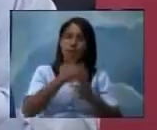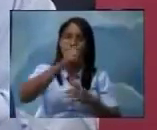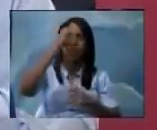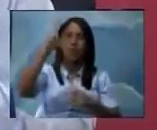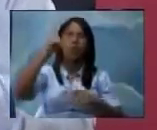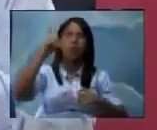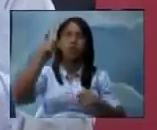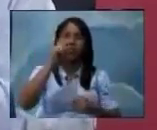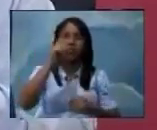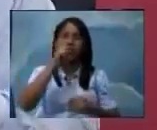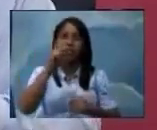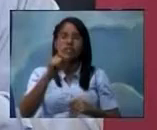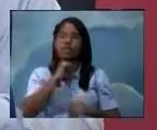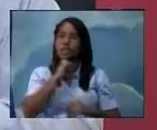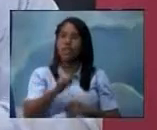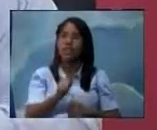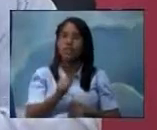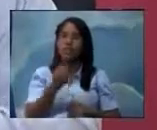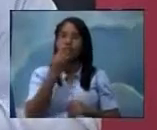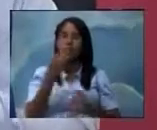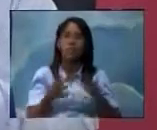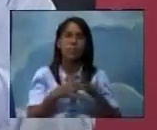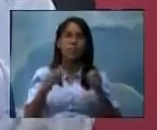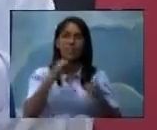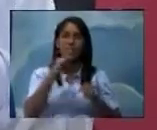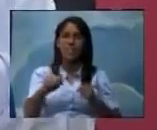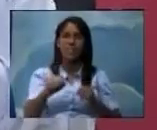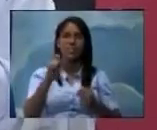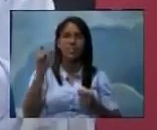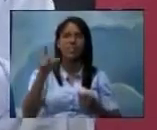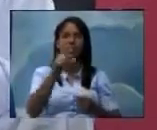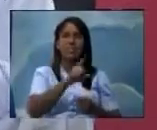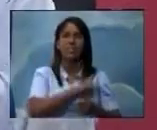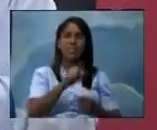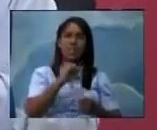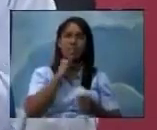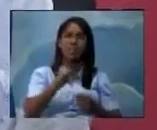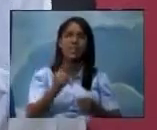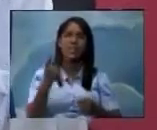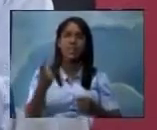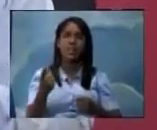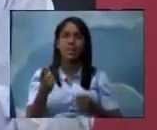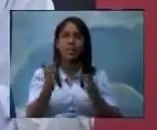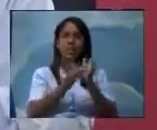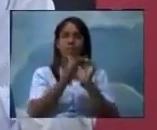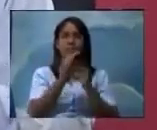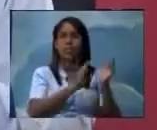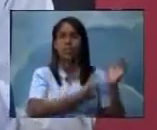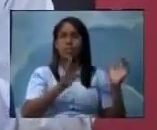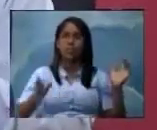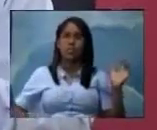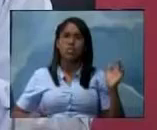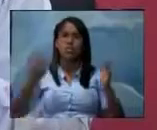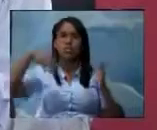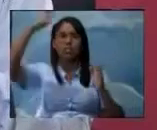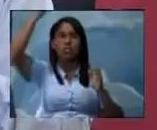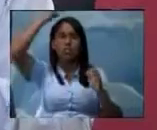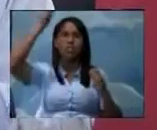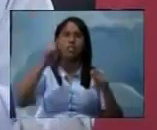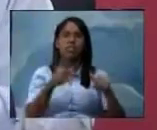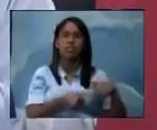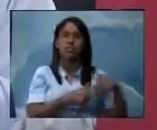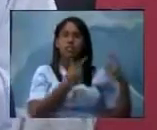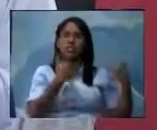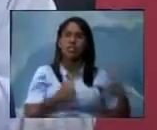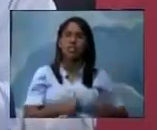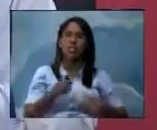entre Dios y los hombres. Es menester, es necesario de que hoy Jesucristo reine en tu corazón.